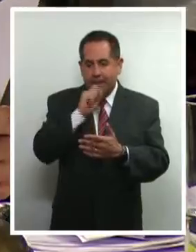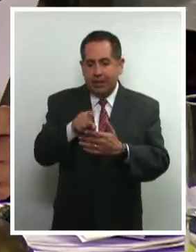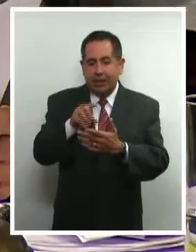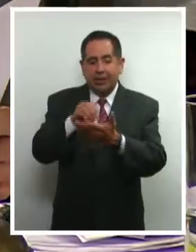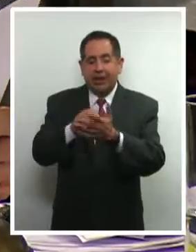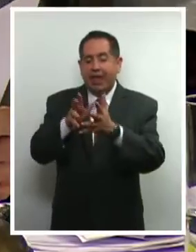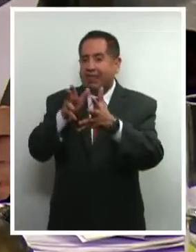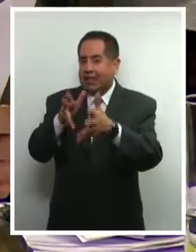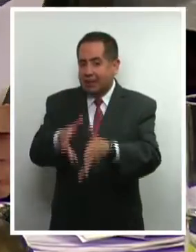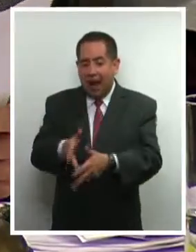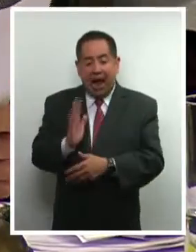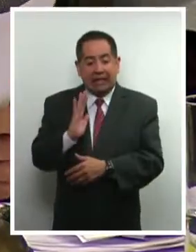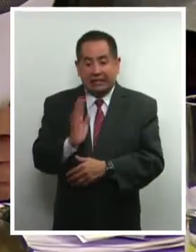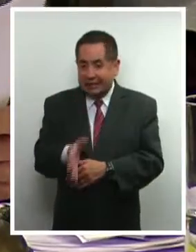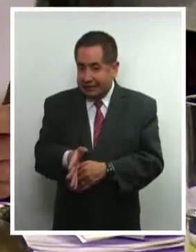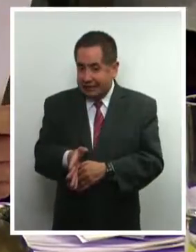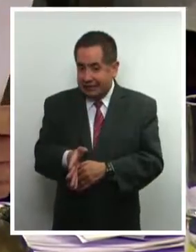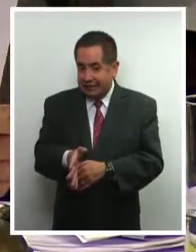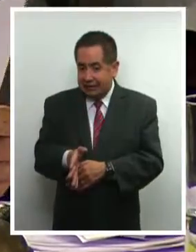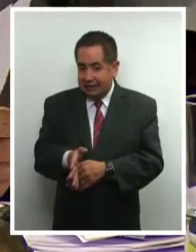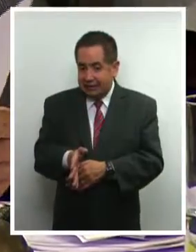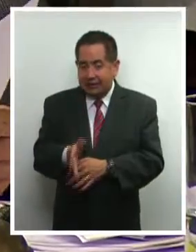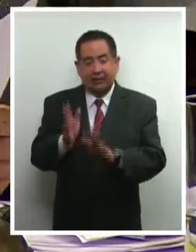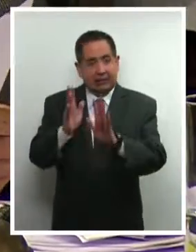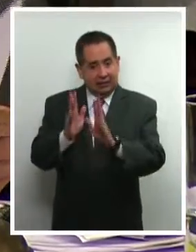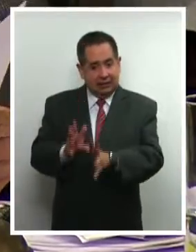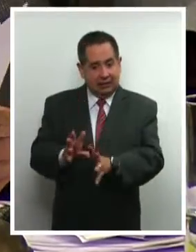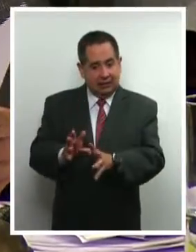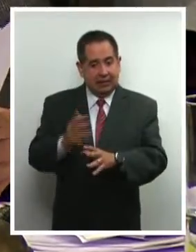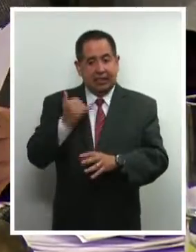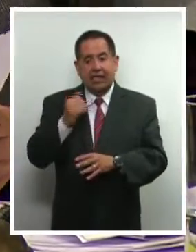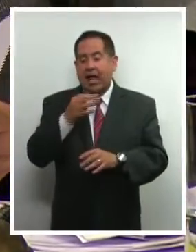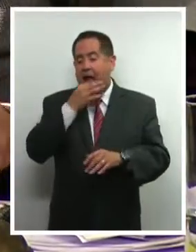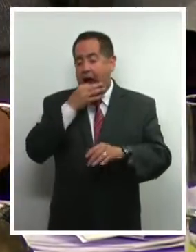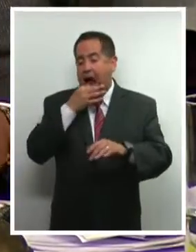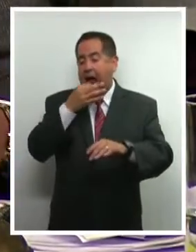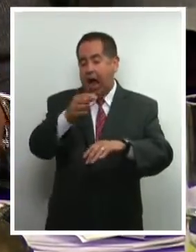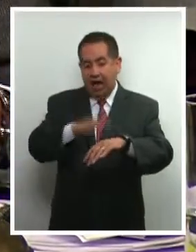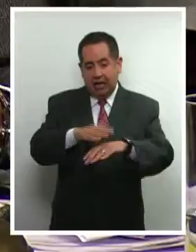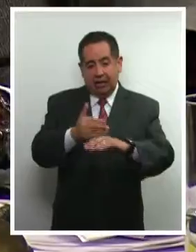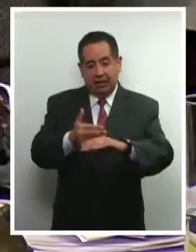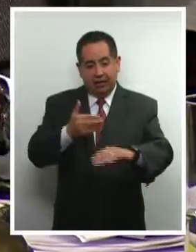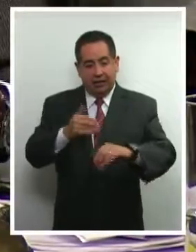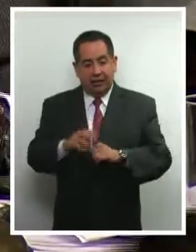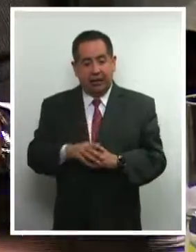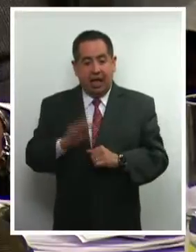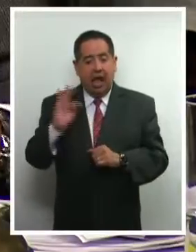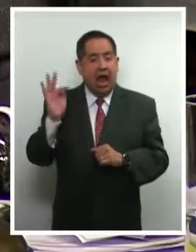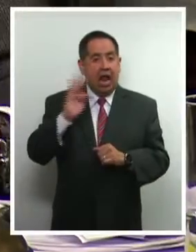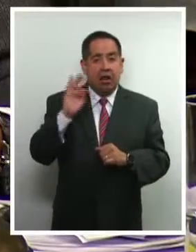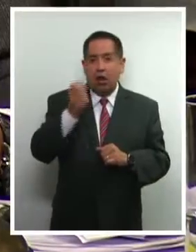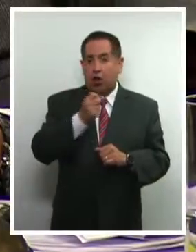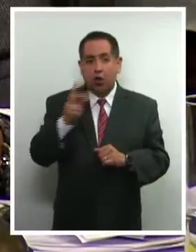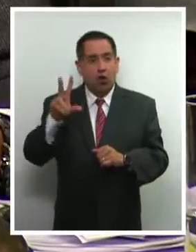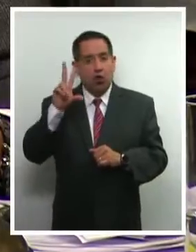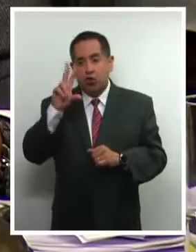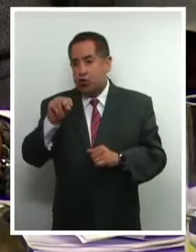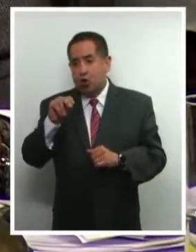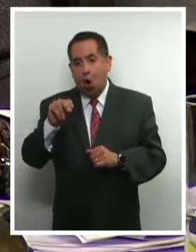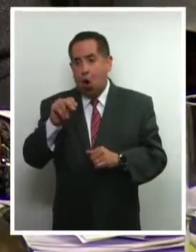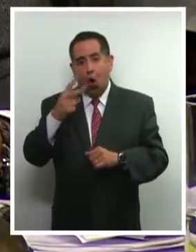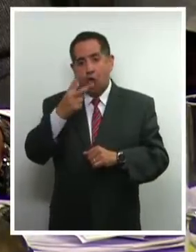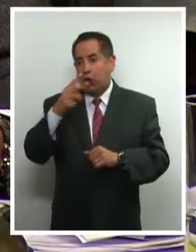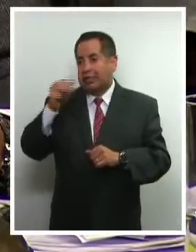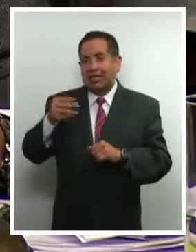del dictamen. Y anticipo, aquellas que no alcancen las